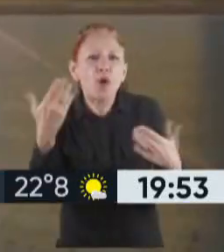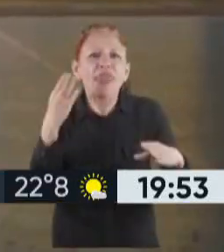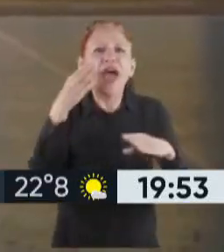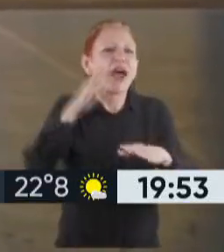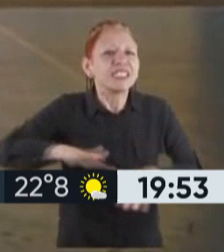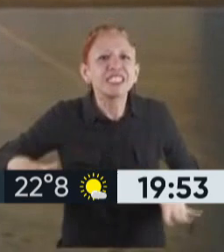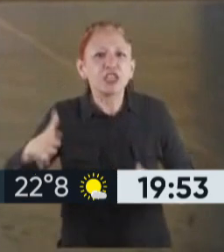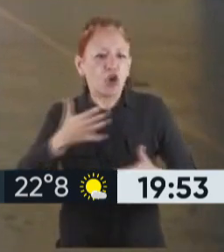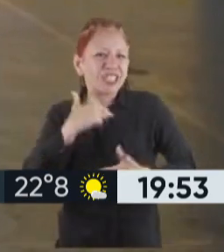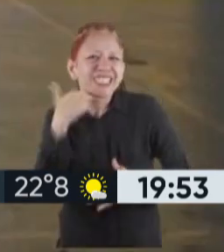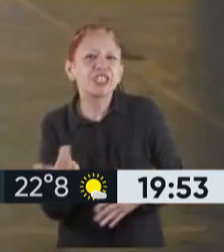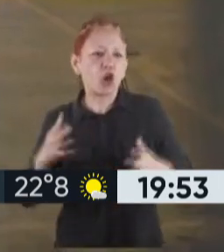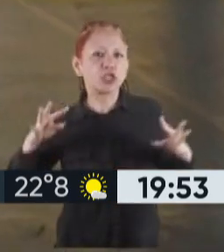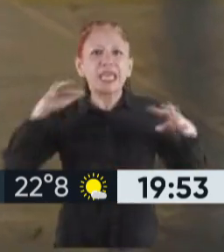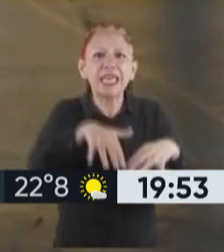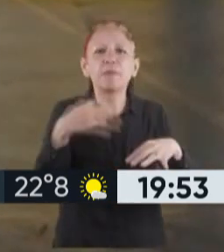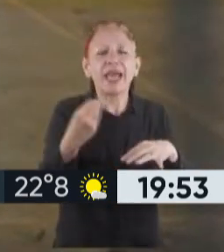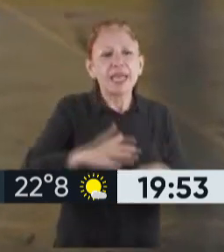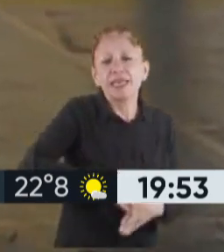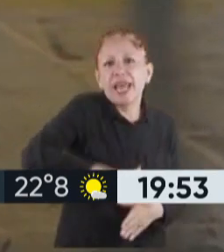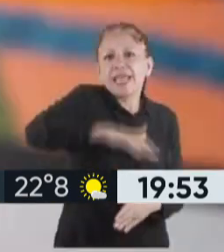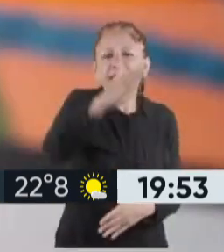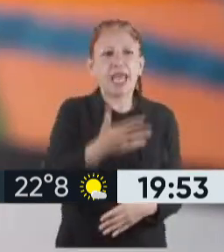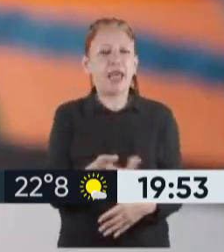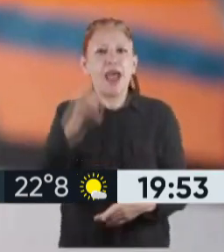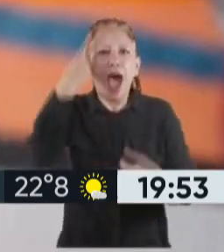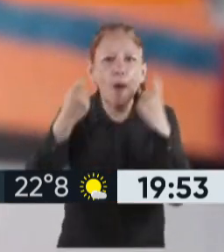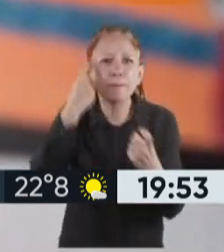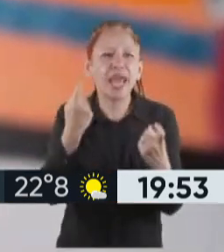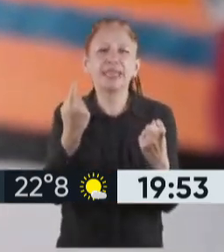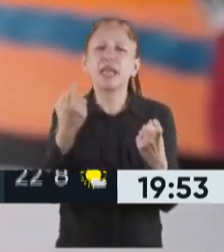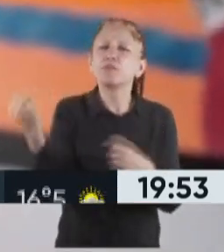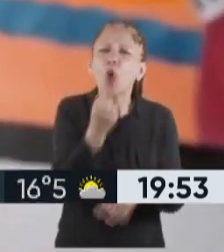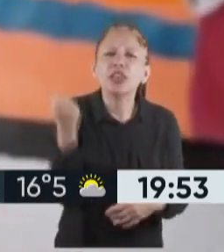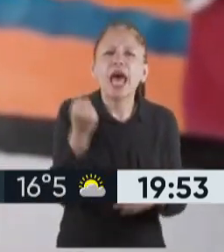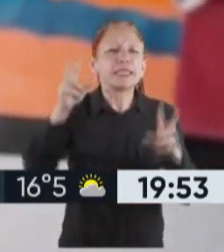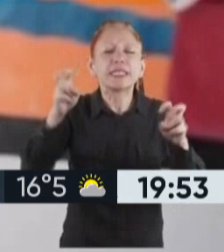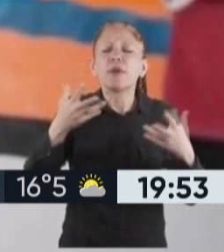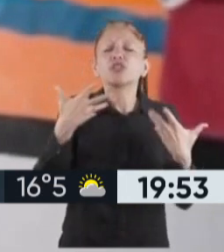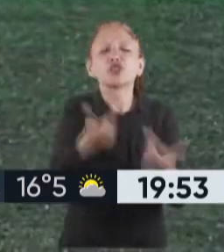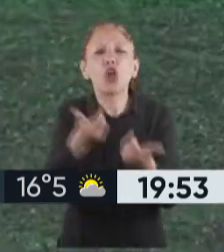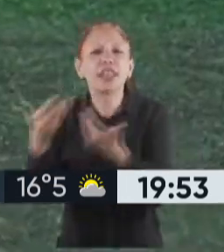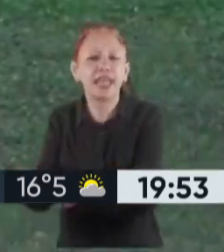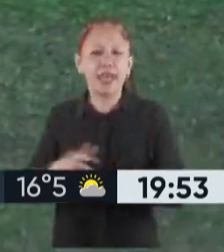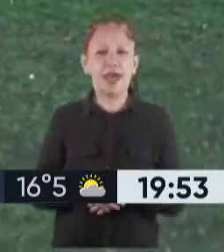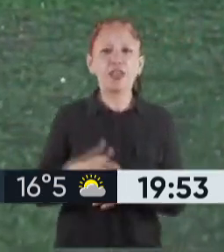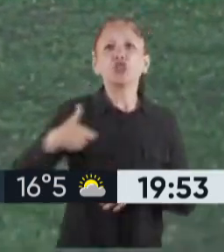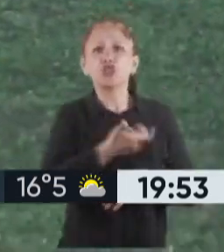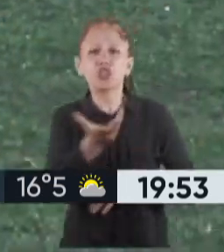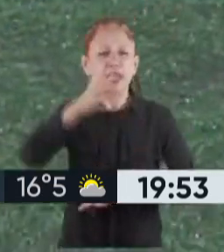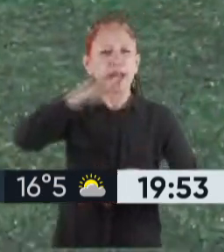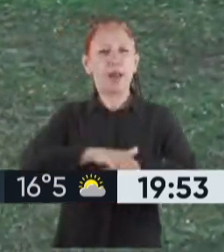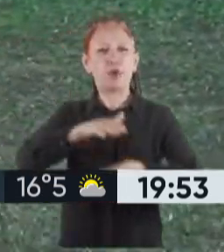crezcan y se eduquen y aprendan el sentido de la solidaridad, la responsabilidad social